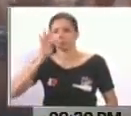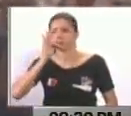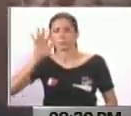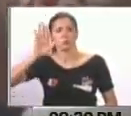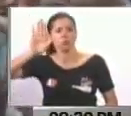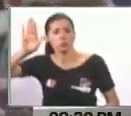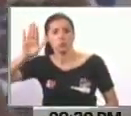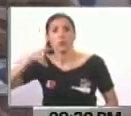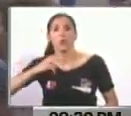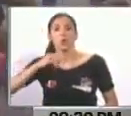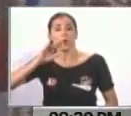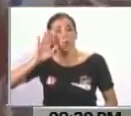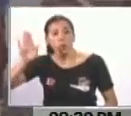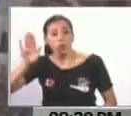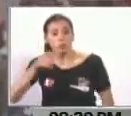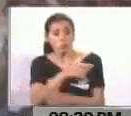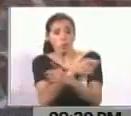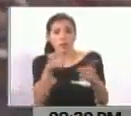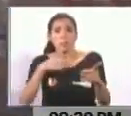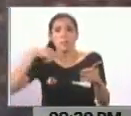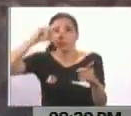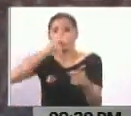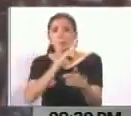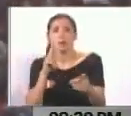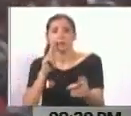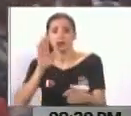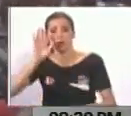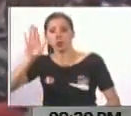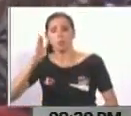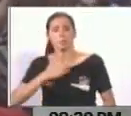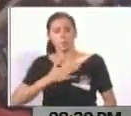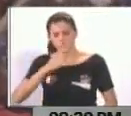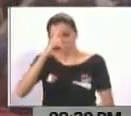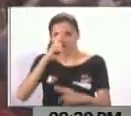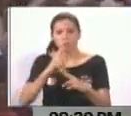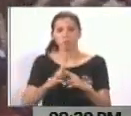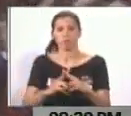Juro por ellos. Juro por mi honor.